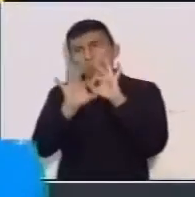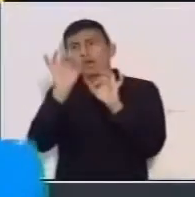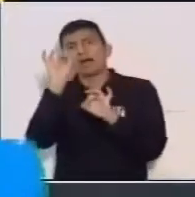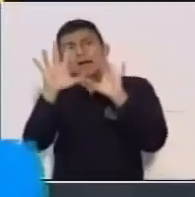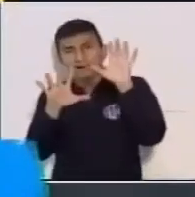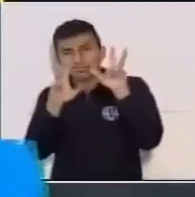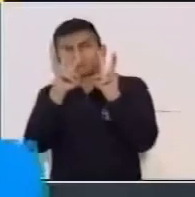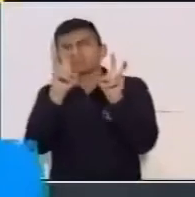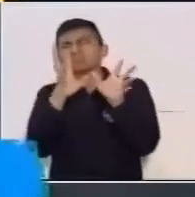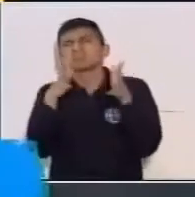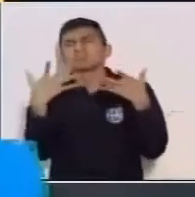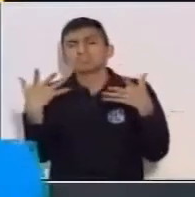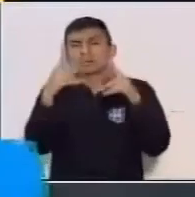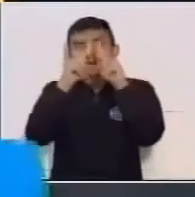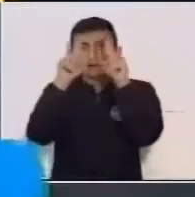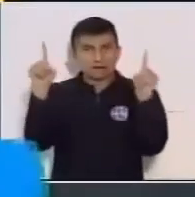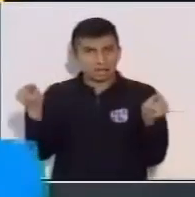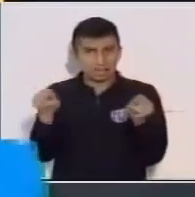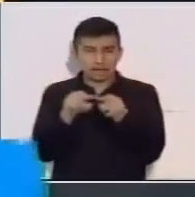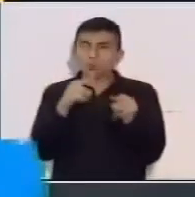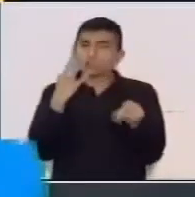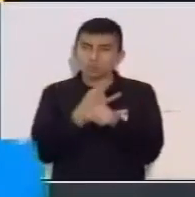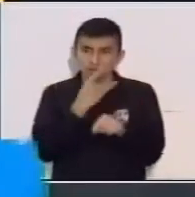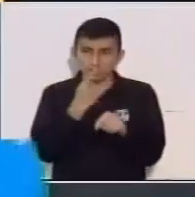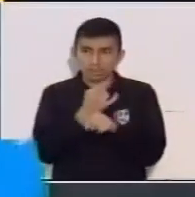del rectángulo.